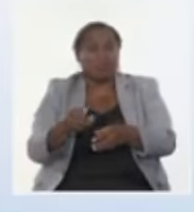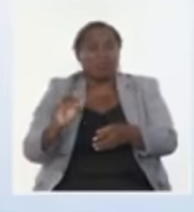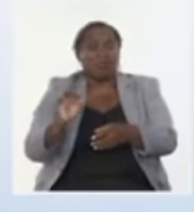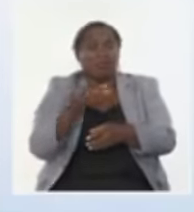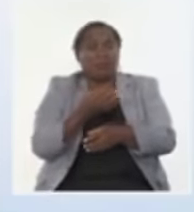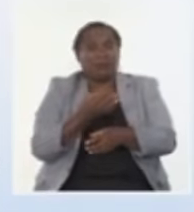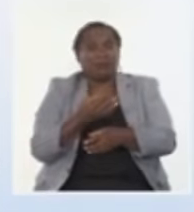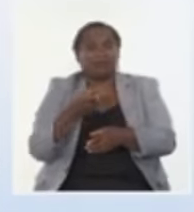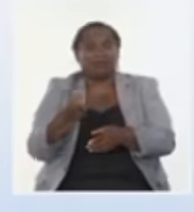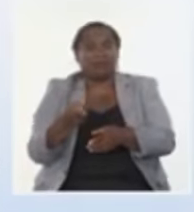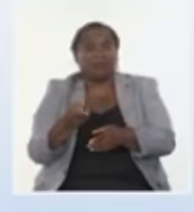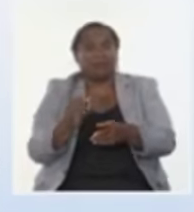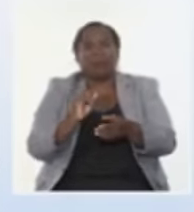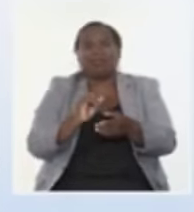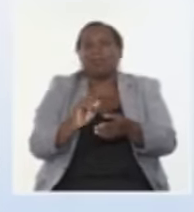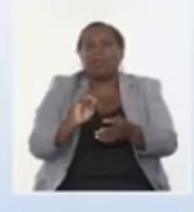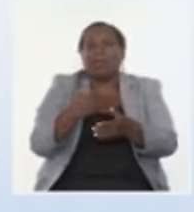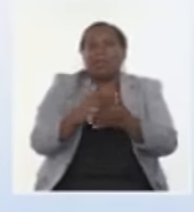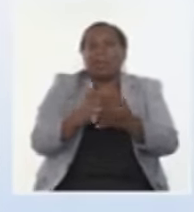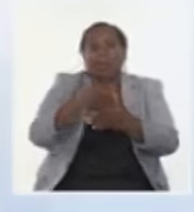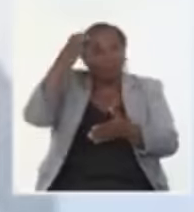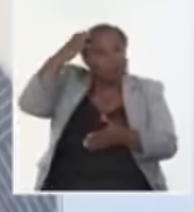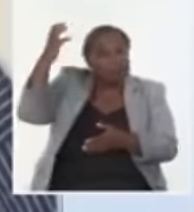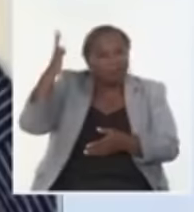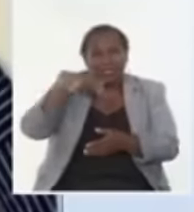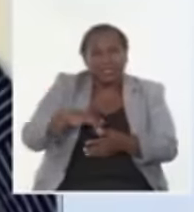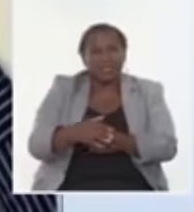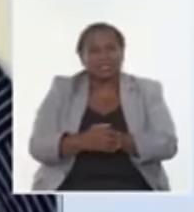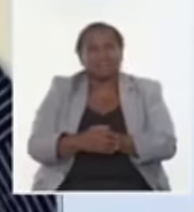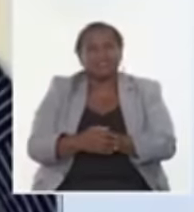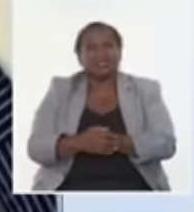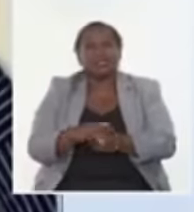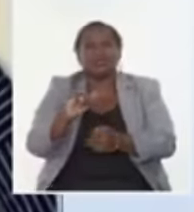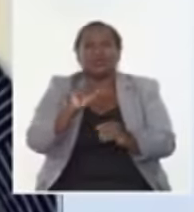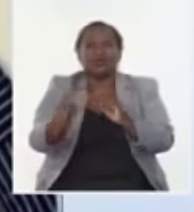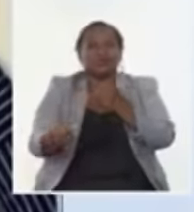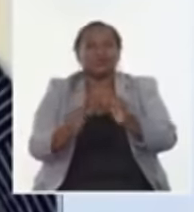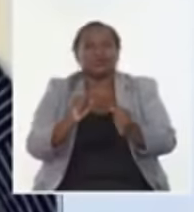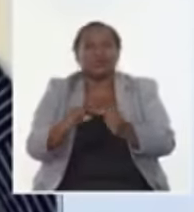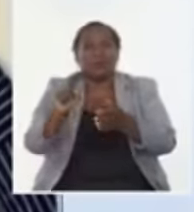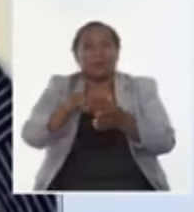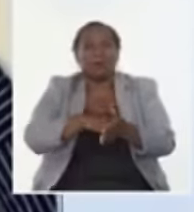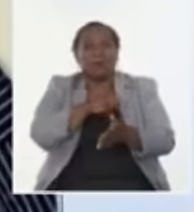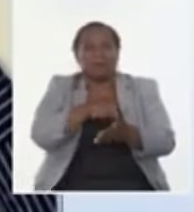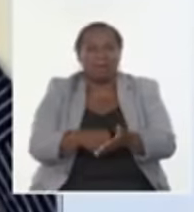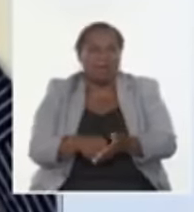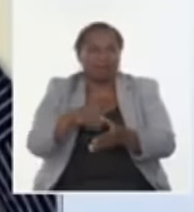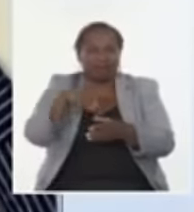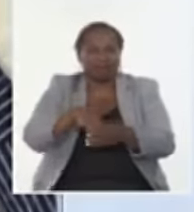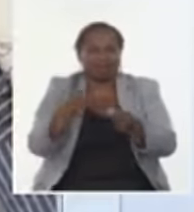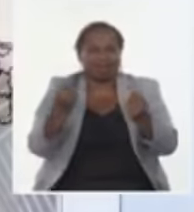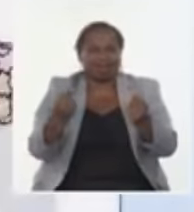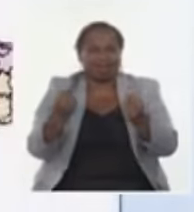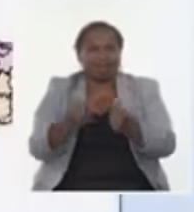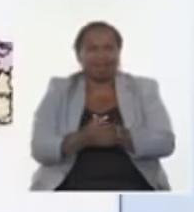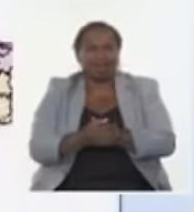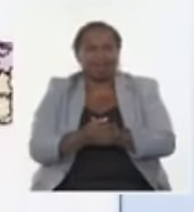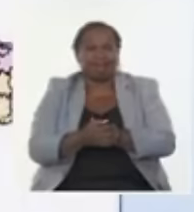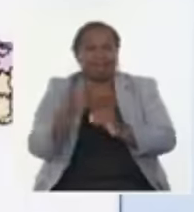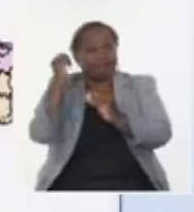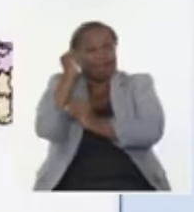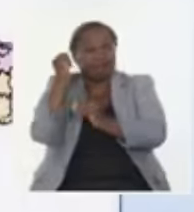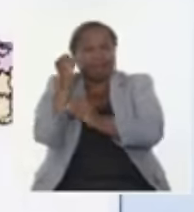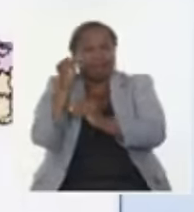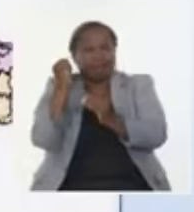actores económicos no estatales, el control y seguimiento al plan y al presupuesto, el fortalecimiento